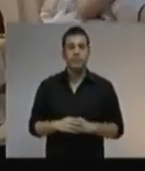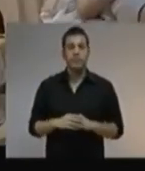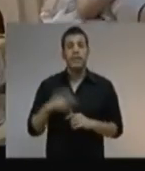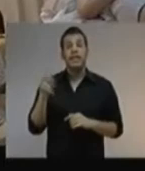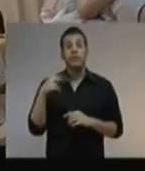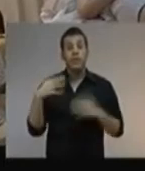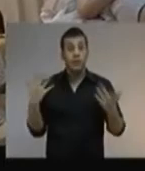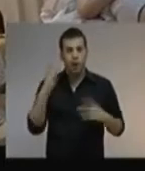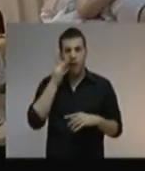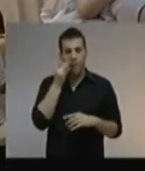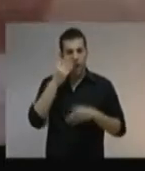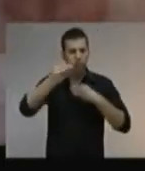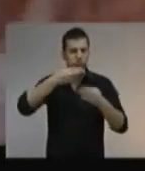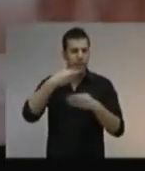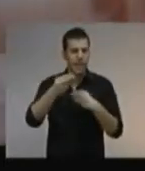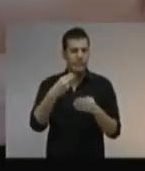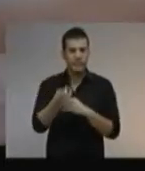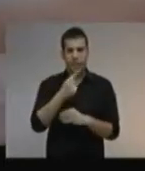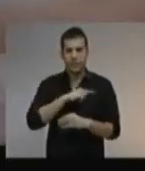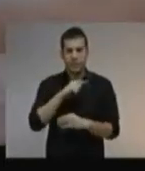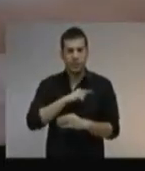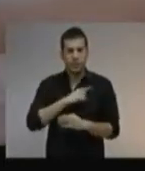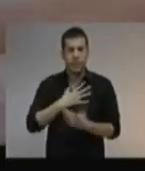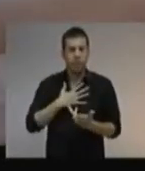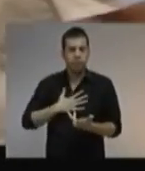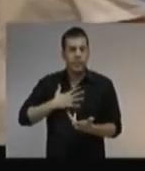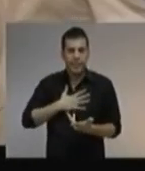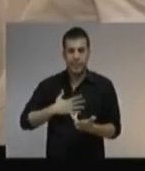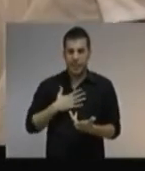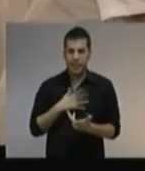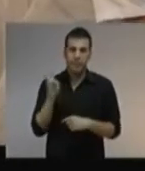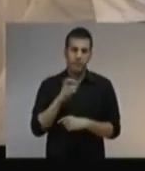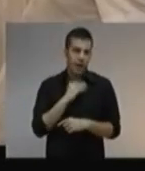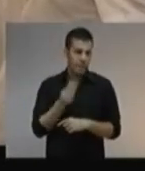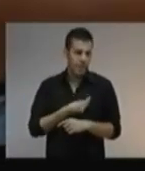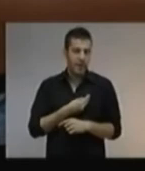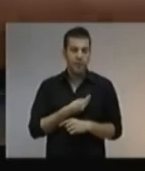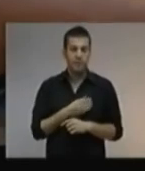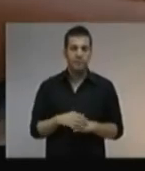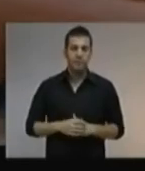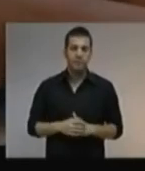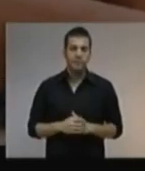El resultado es una piel elástica y una sensación de bienestar que merece la pena probar.